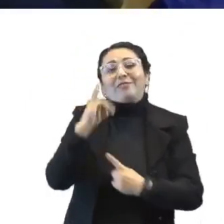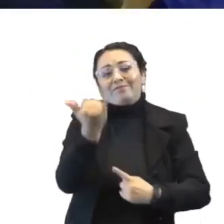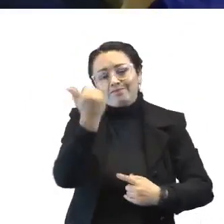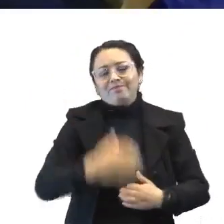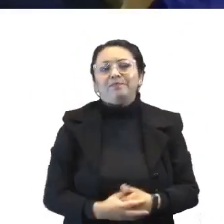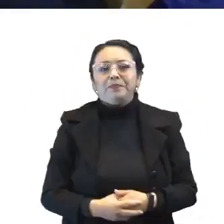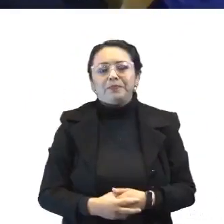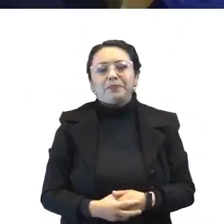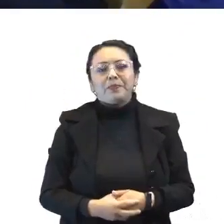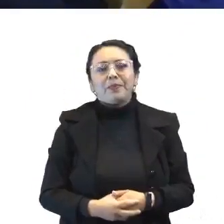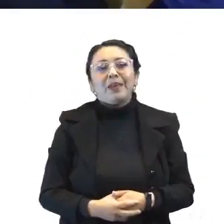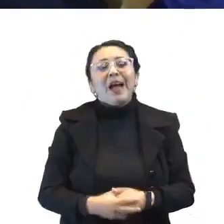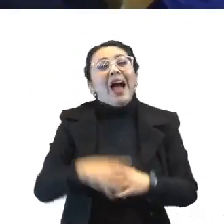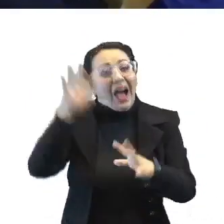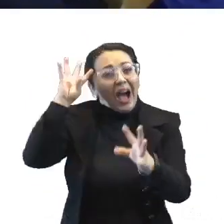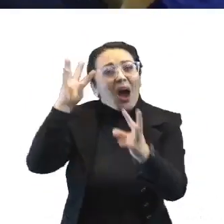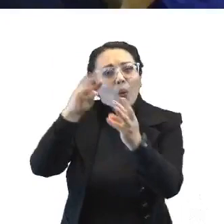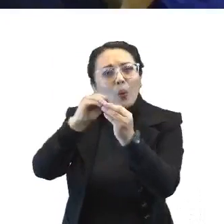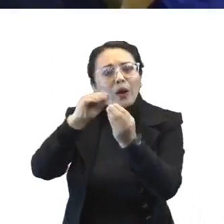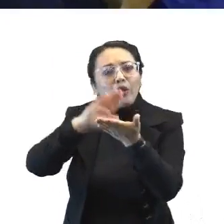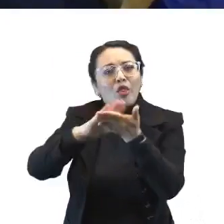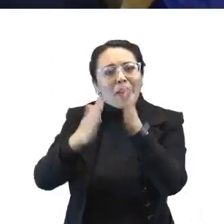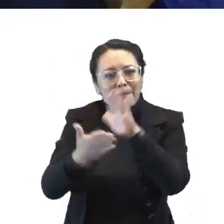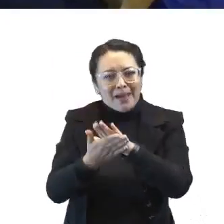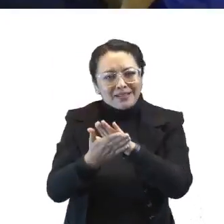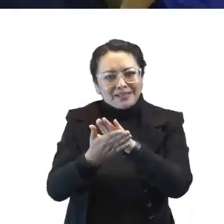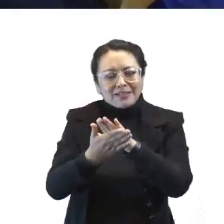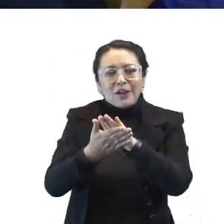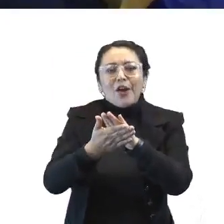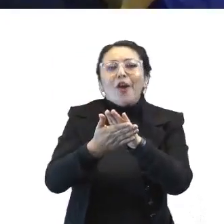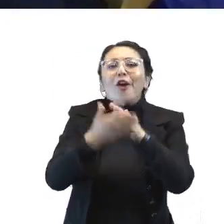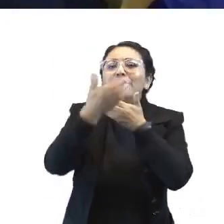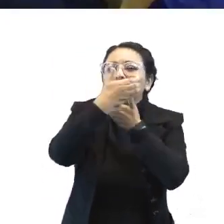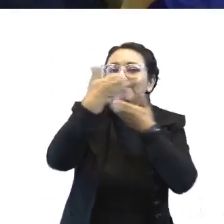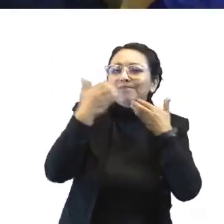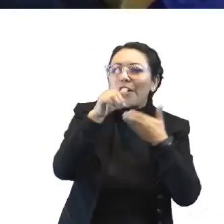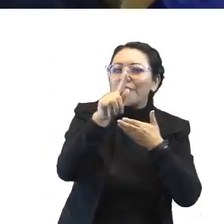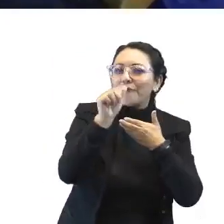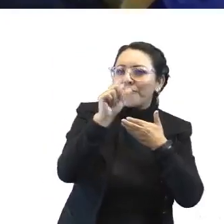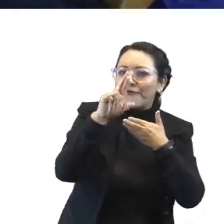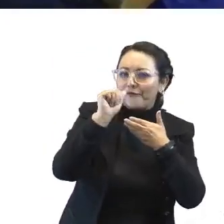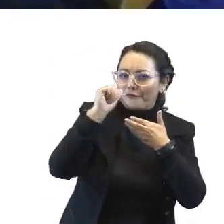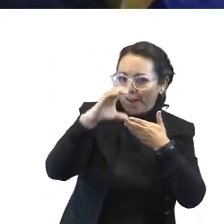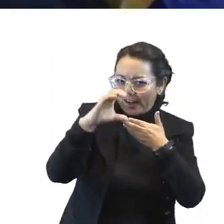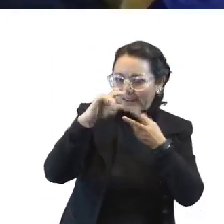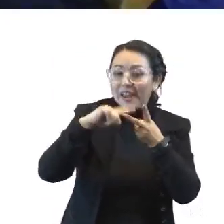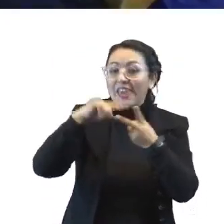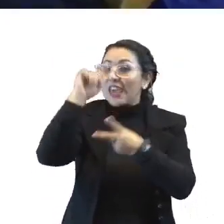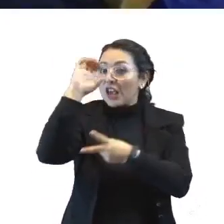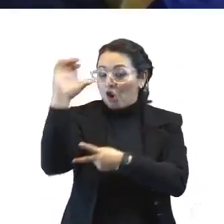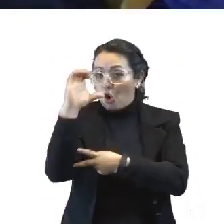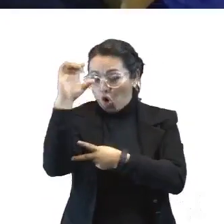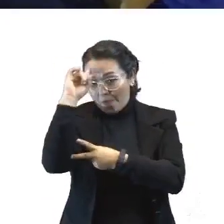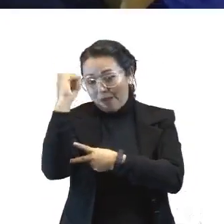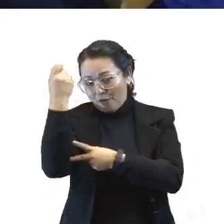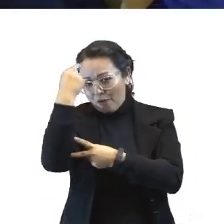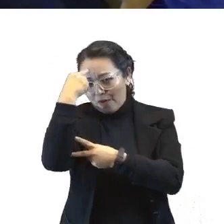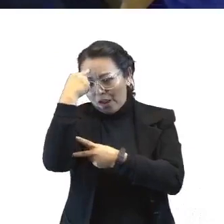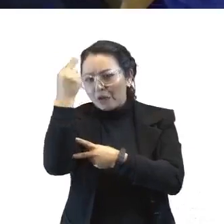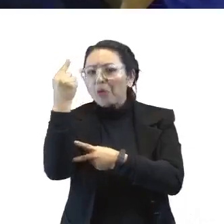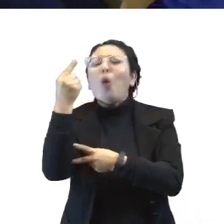Reconocemos que el acuerdo de paz firmado entre las FARC y el Estado colombiano dio un paso importante, y es